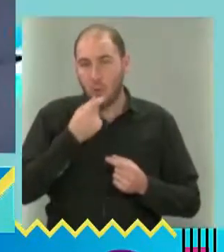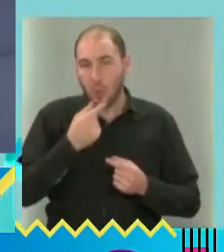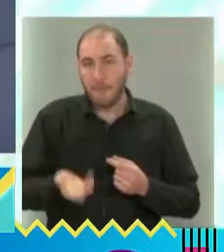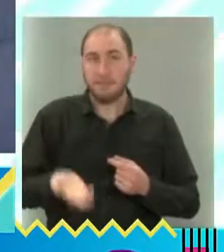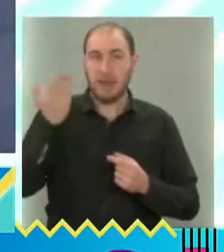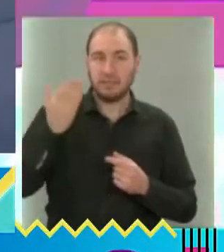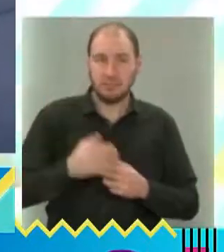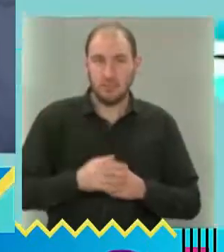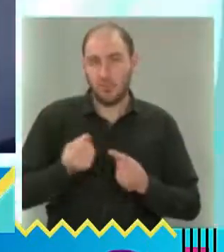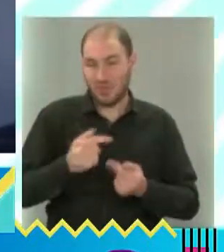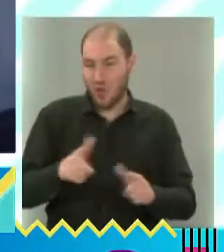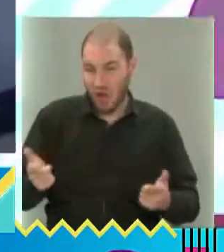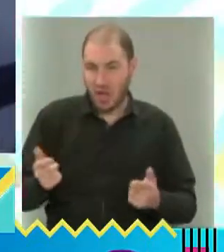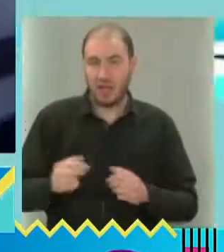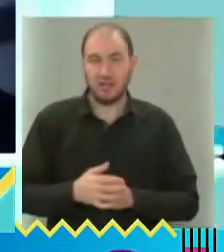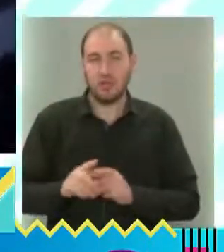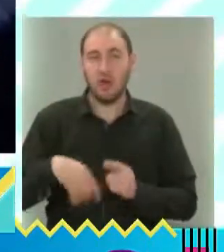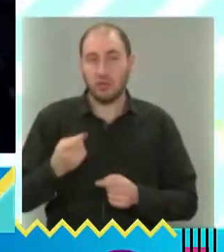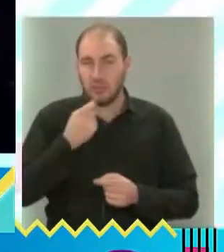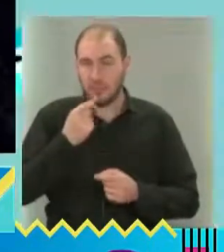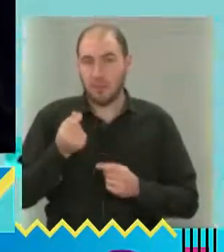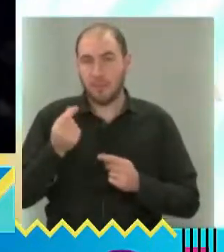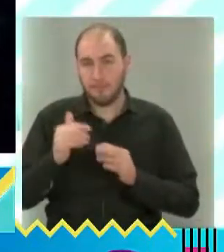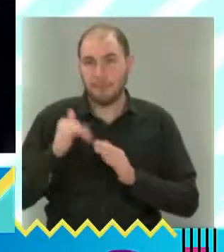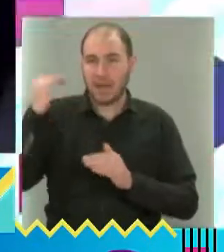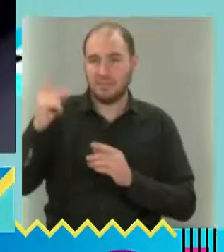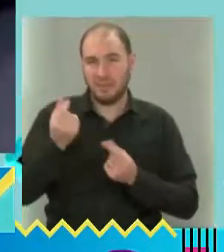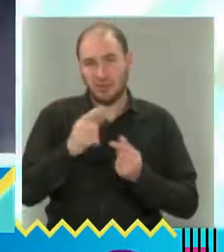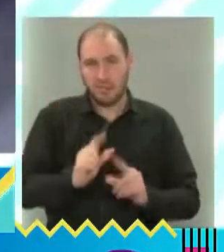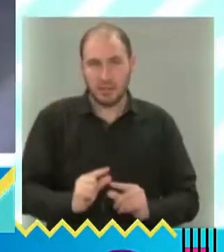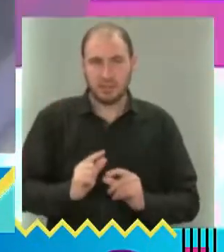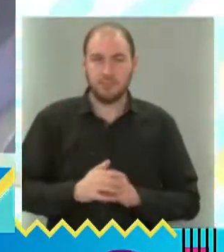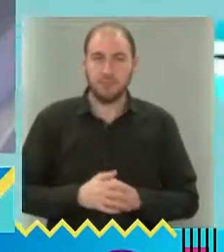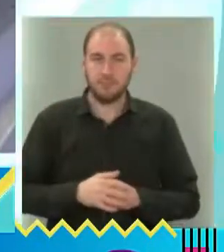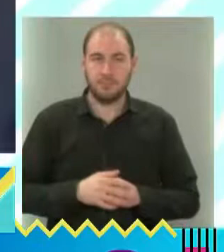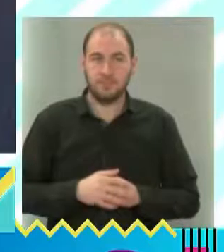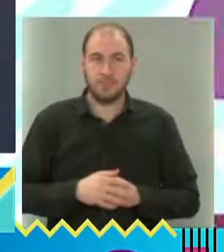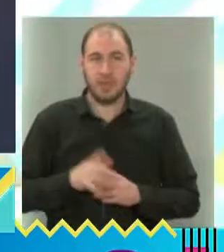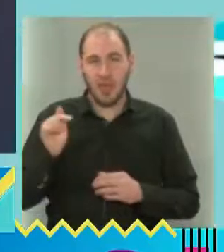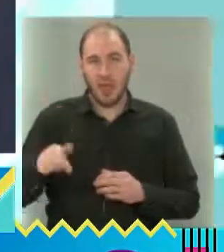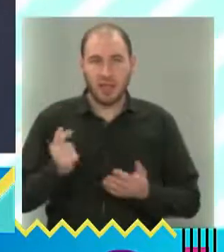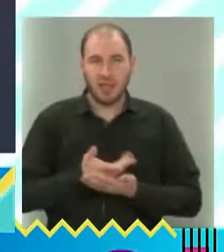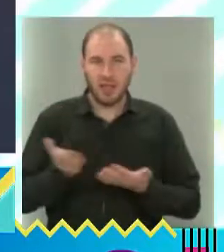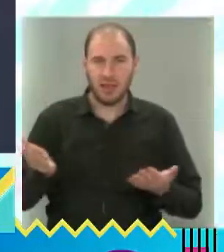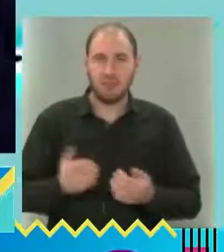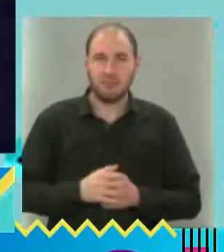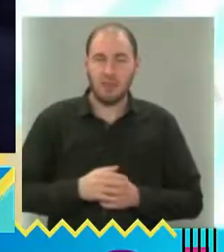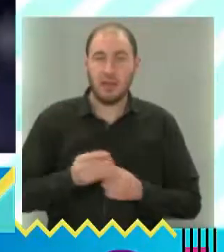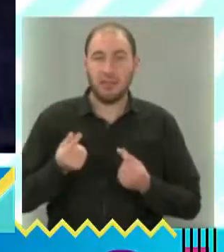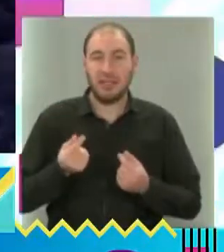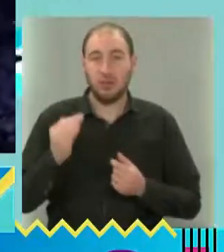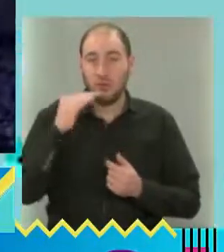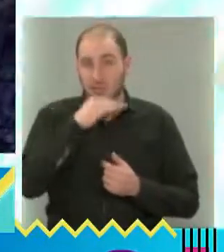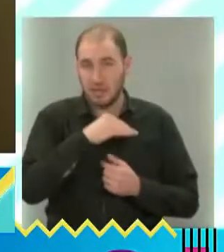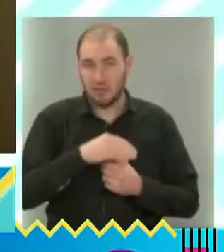suba y otros cuando el más stock baje. Y de ahí, habitualmente, el precio del